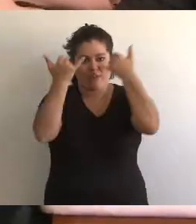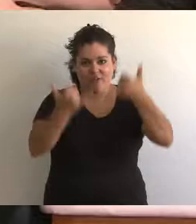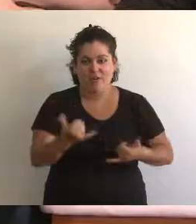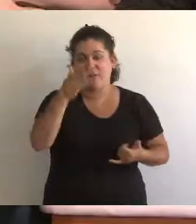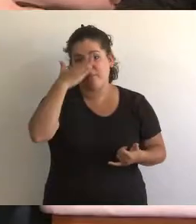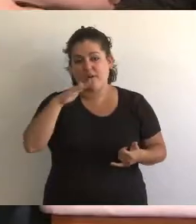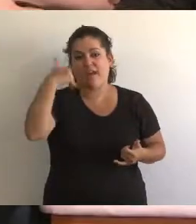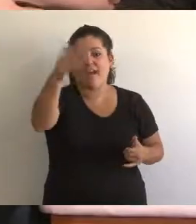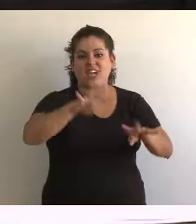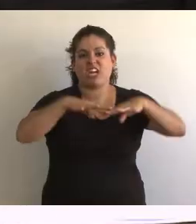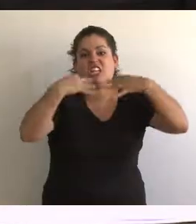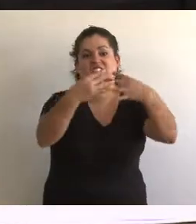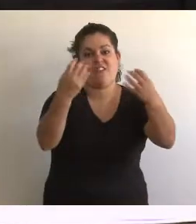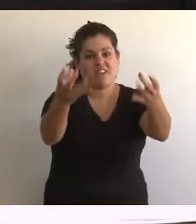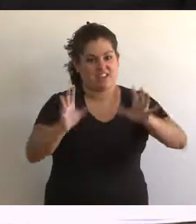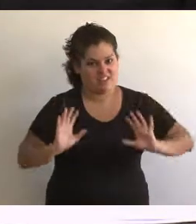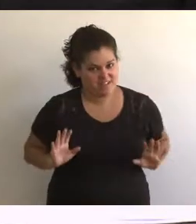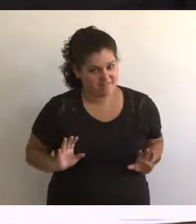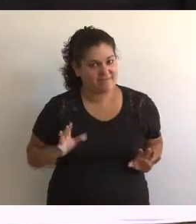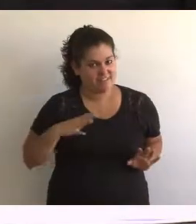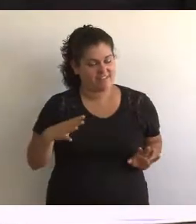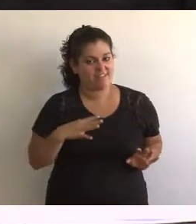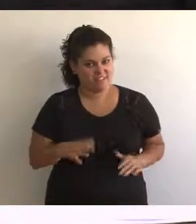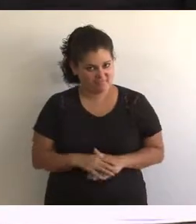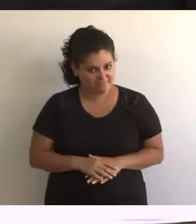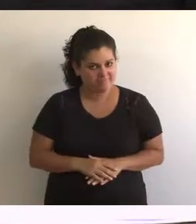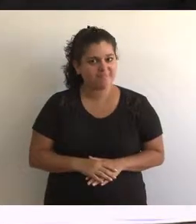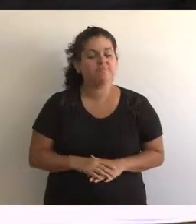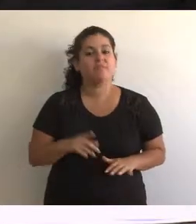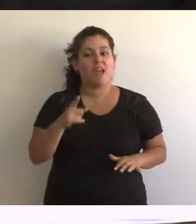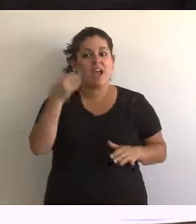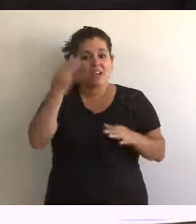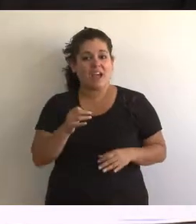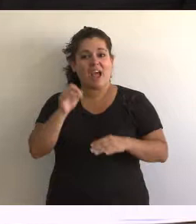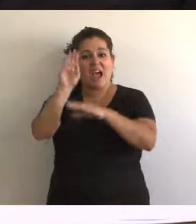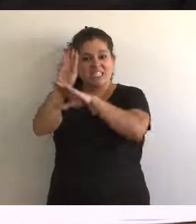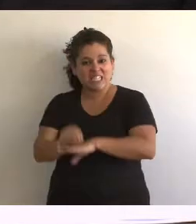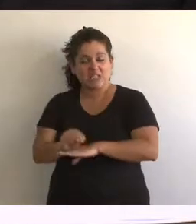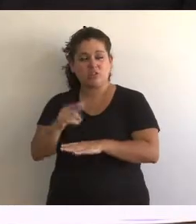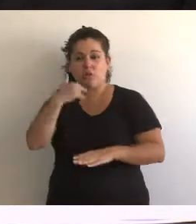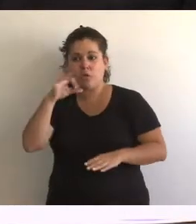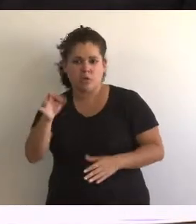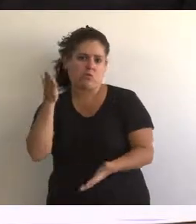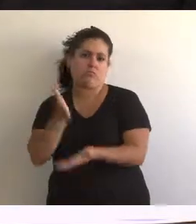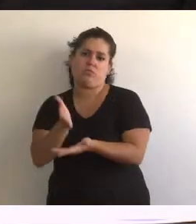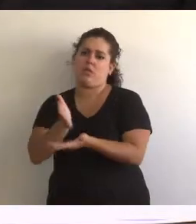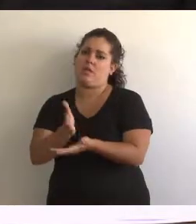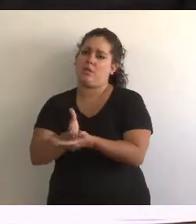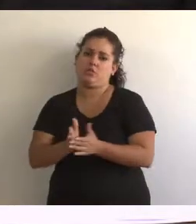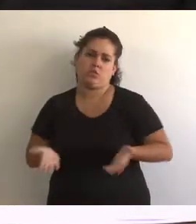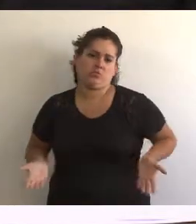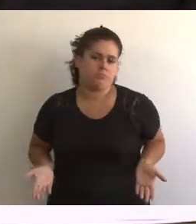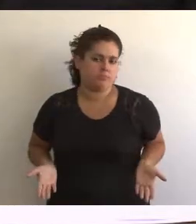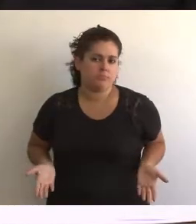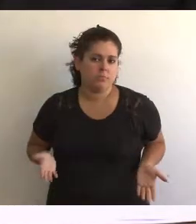y tienen que llegar al recinto. Los derechos sociales deberían estar incluidos en la Constitución Nacional. La asignación universal, el derecho social y la